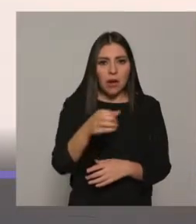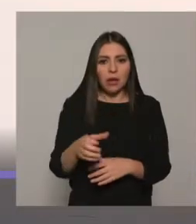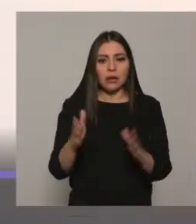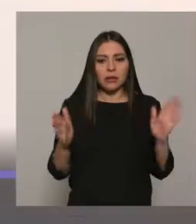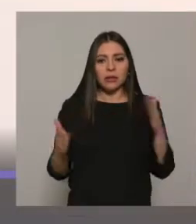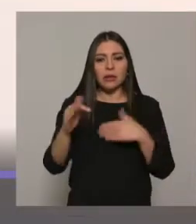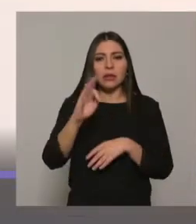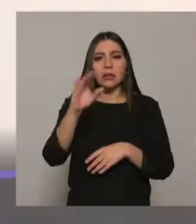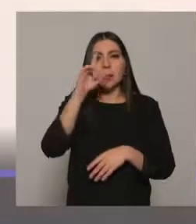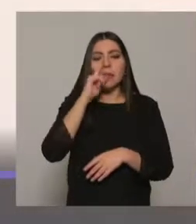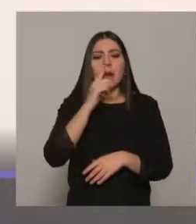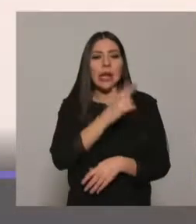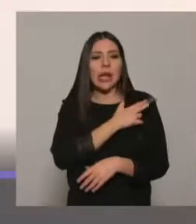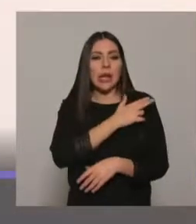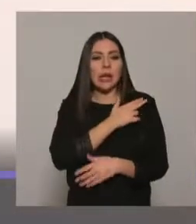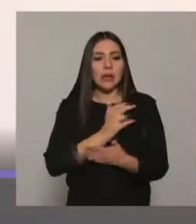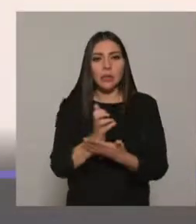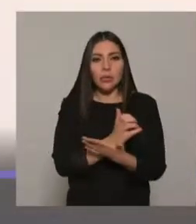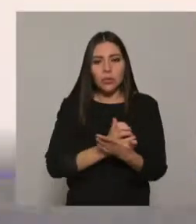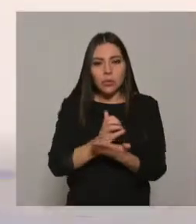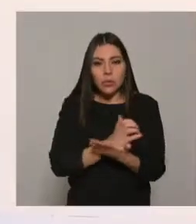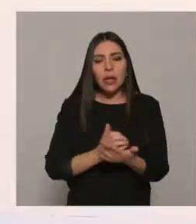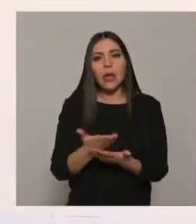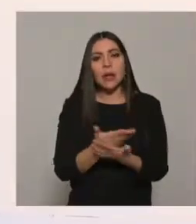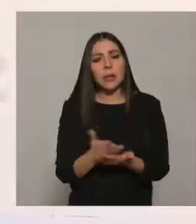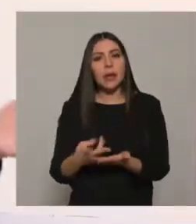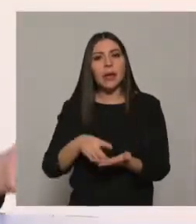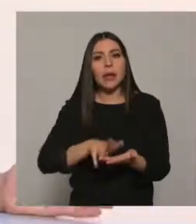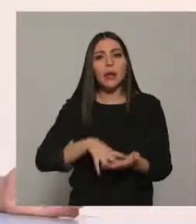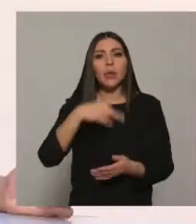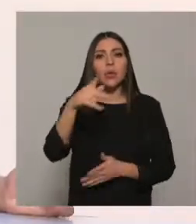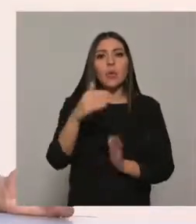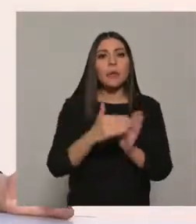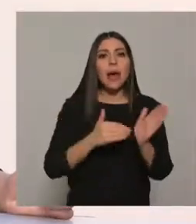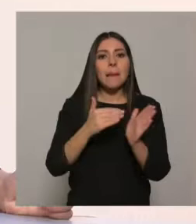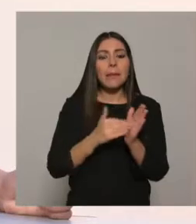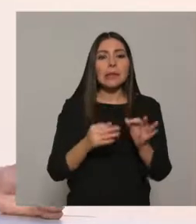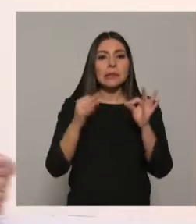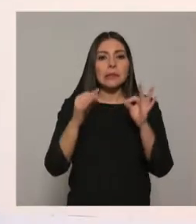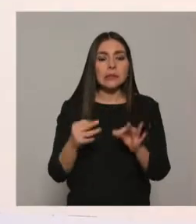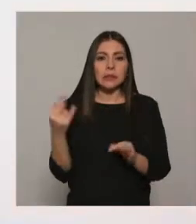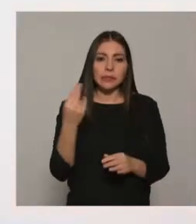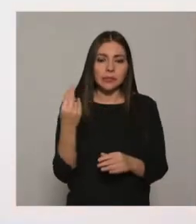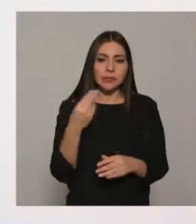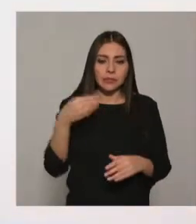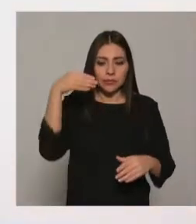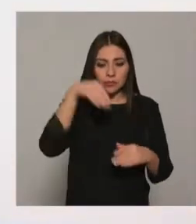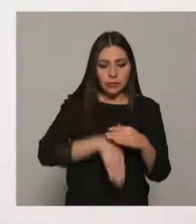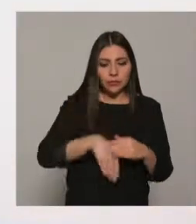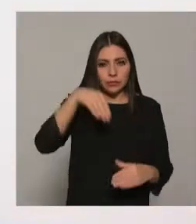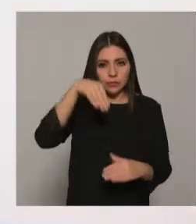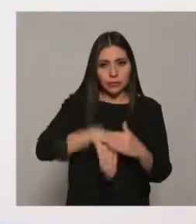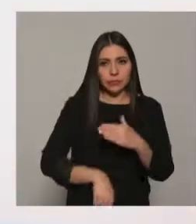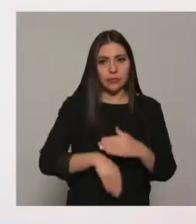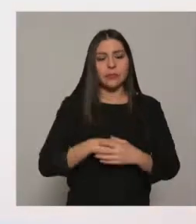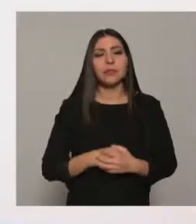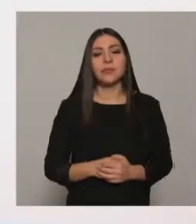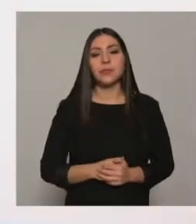auxilios, evidentemente sus documentos oficiales. ¿Es así, notario? Así es, y dentro de esos